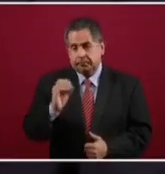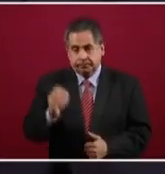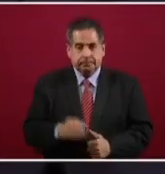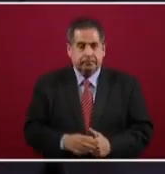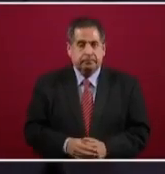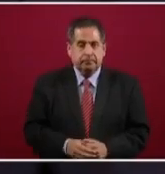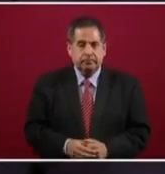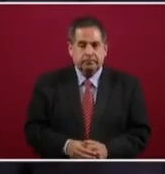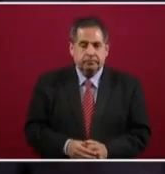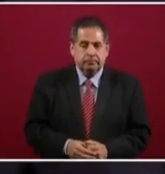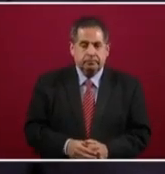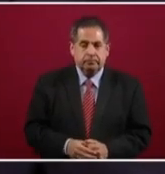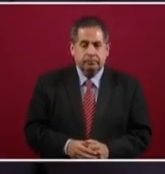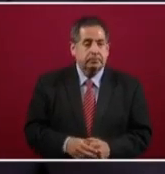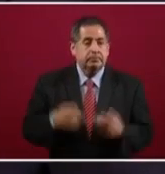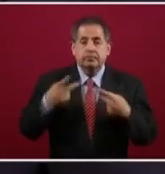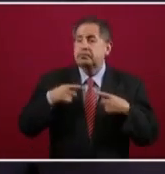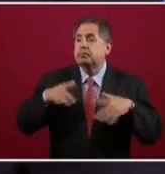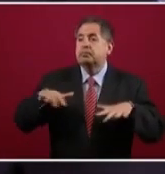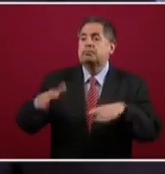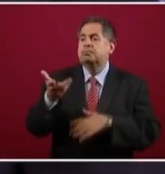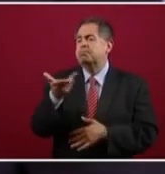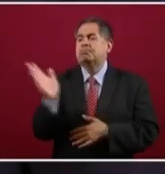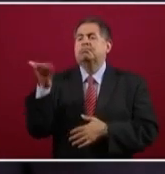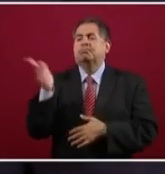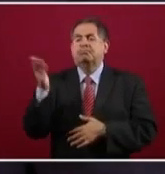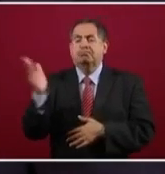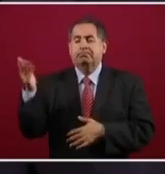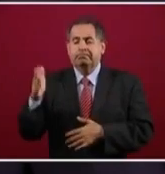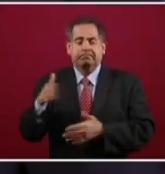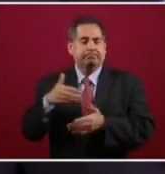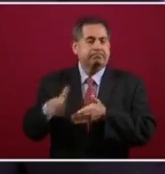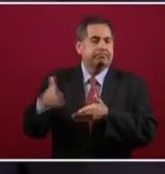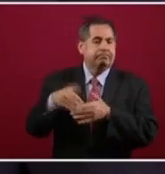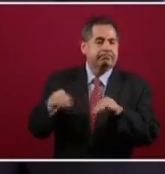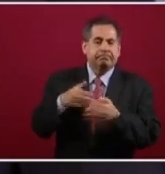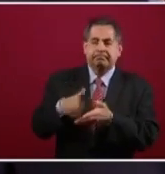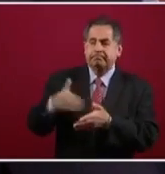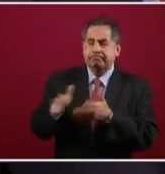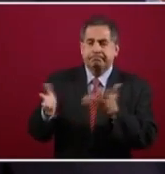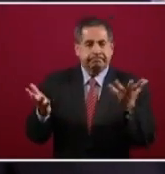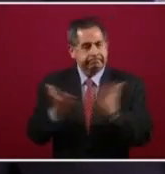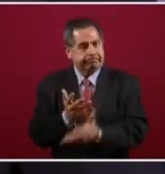O despidos masivos de trabajadores,